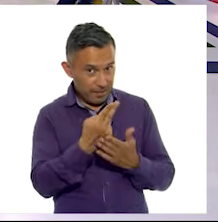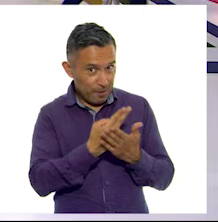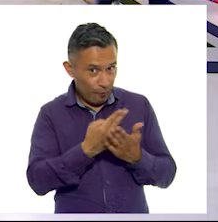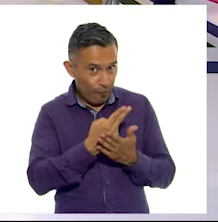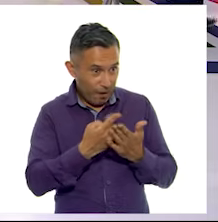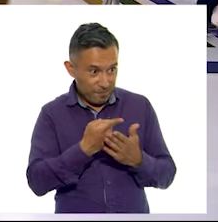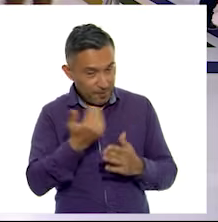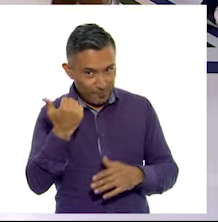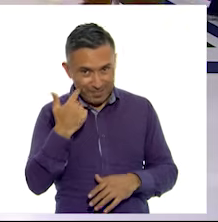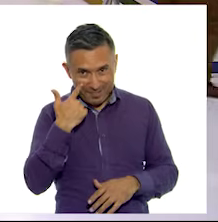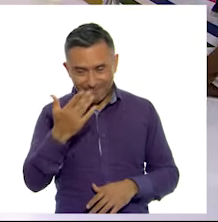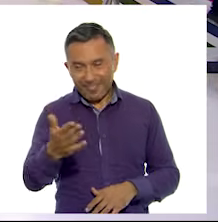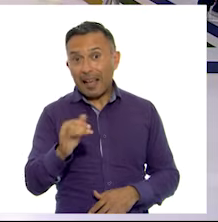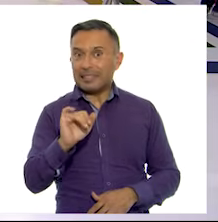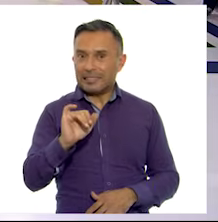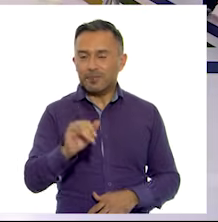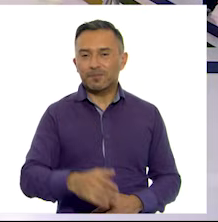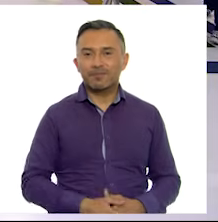sí.